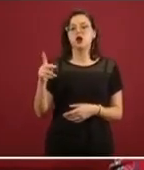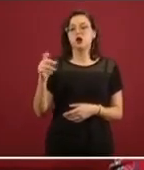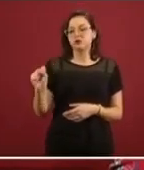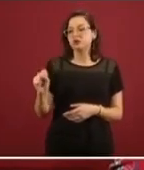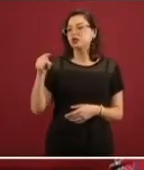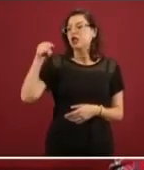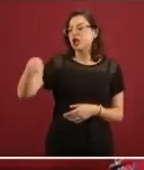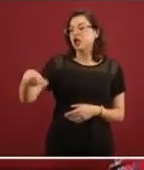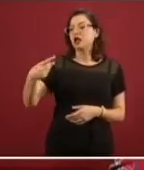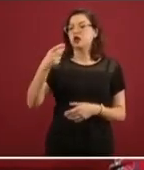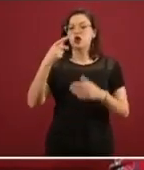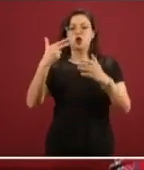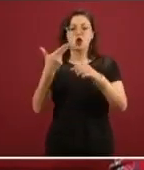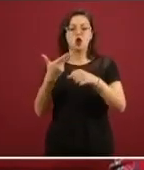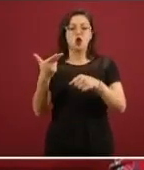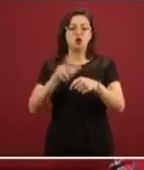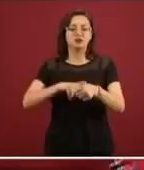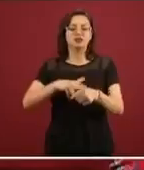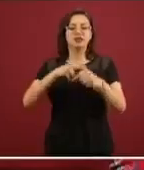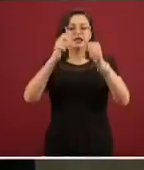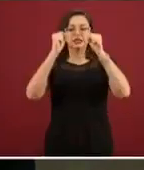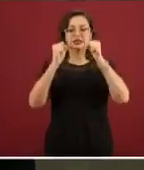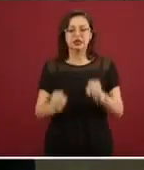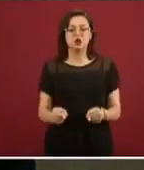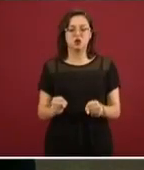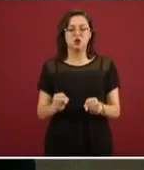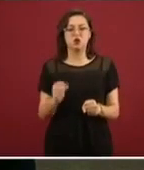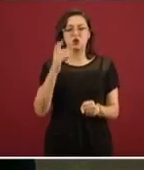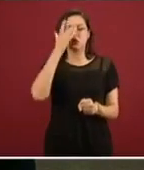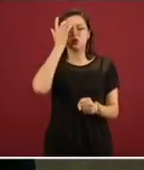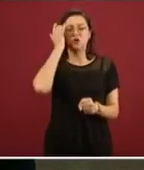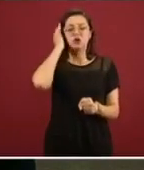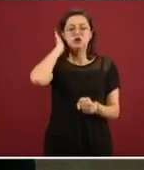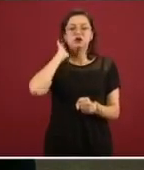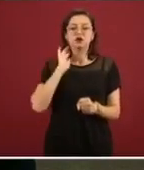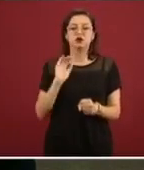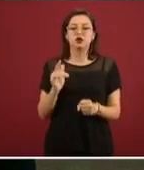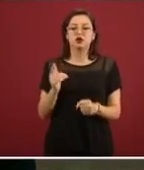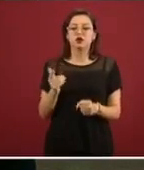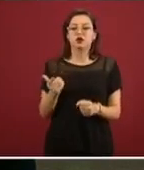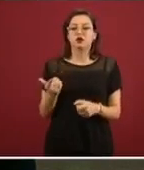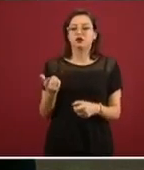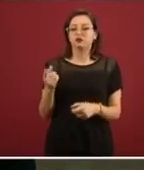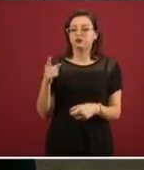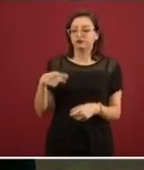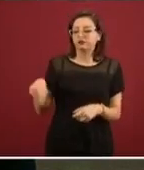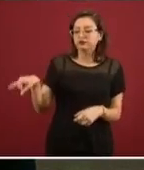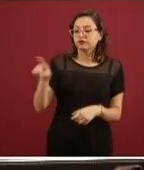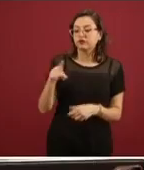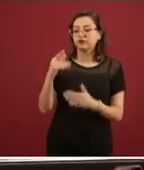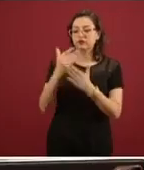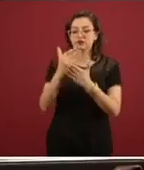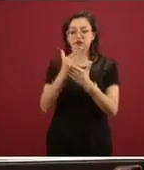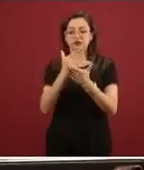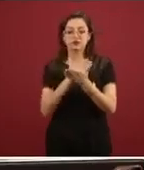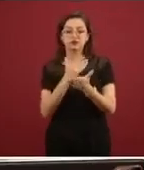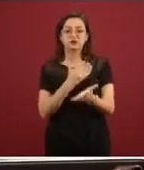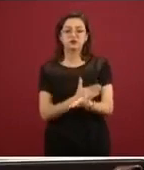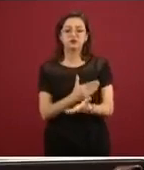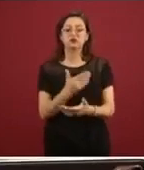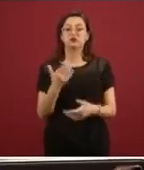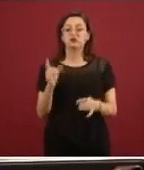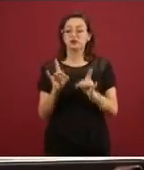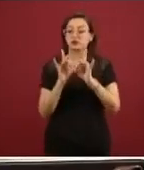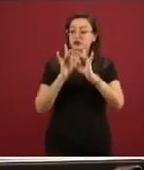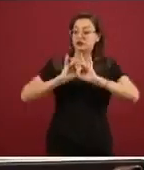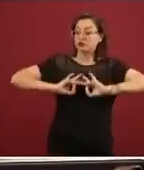Seguro. Y en el programa Hospital Seguro se contemplaron una serie de medidas que tienen que ver con la capacidad de responder ante